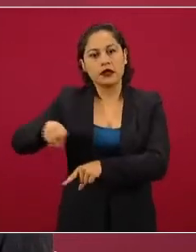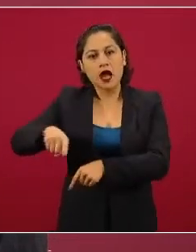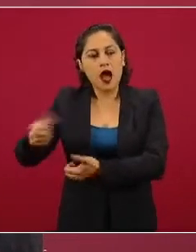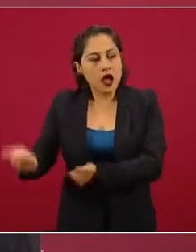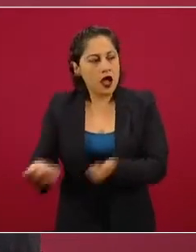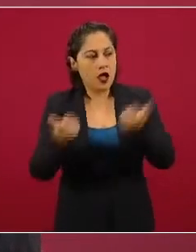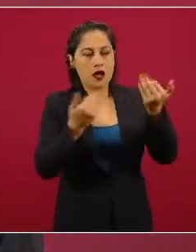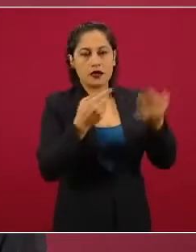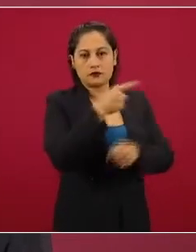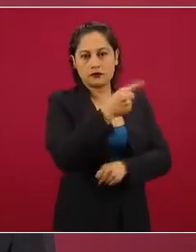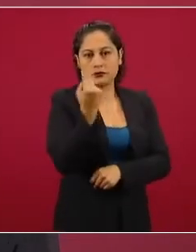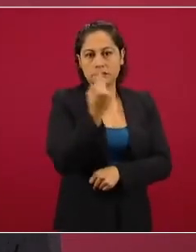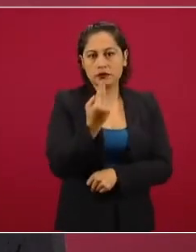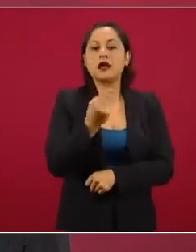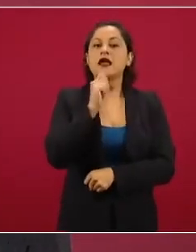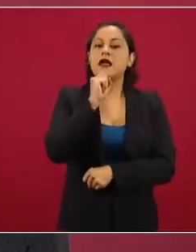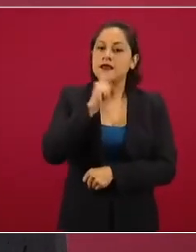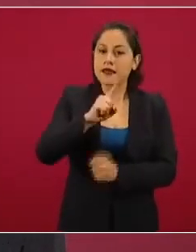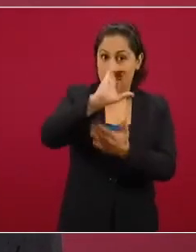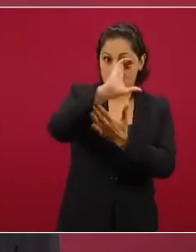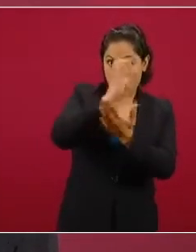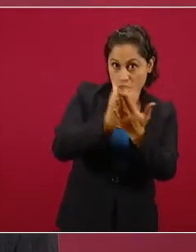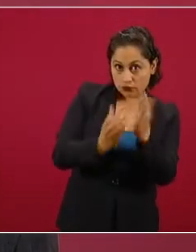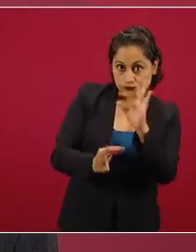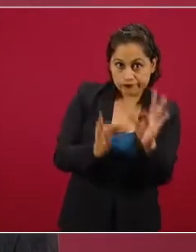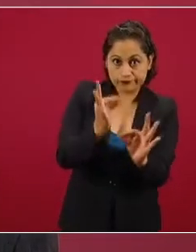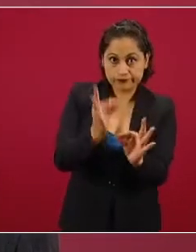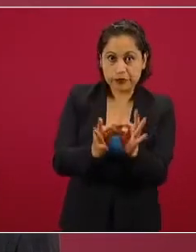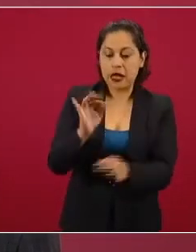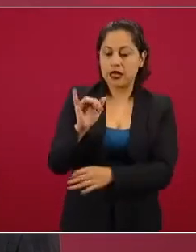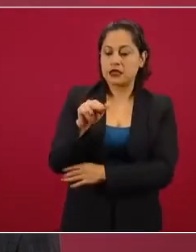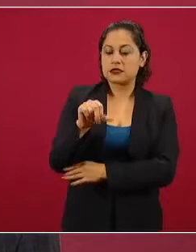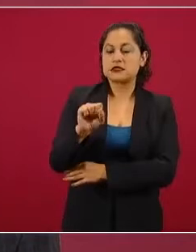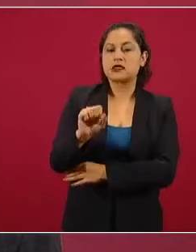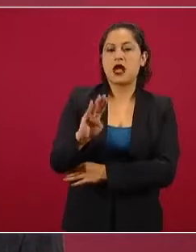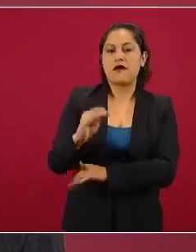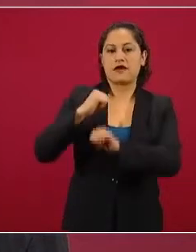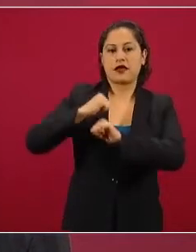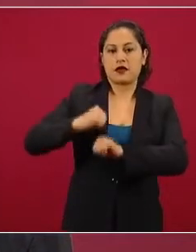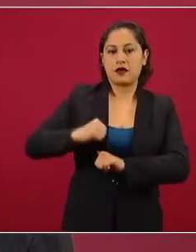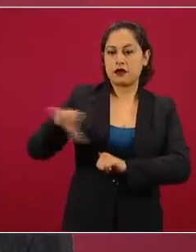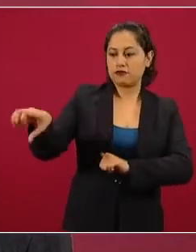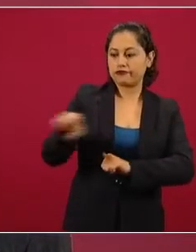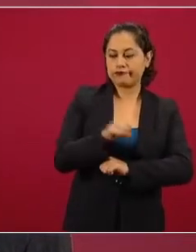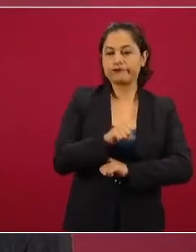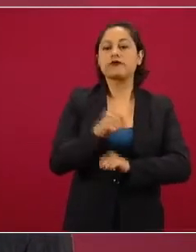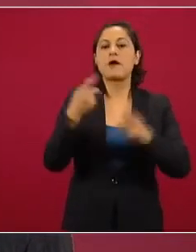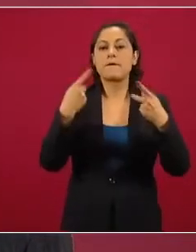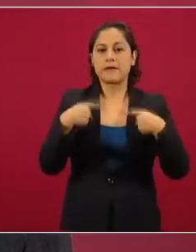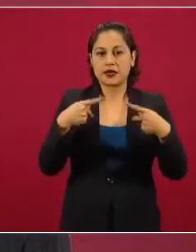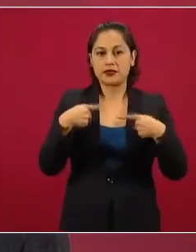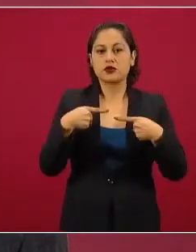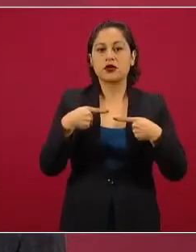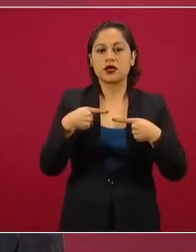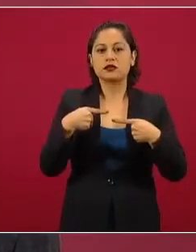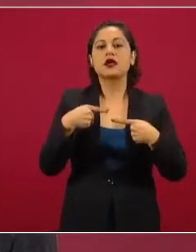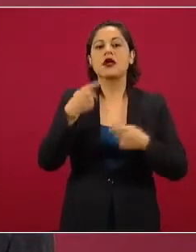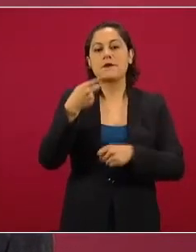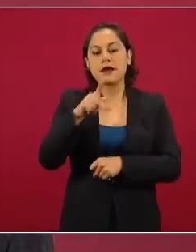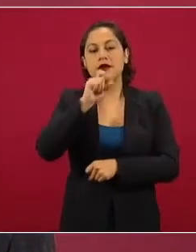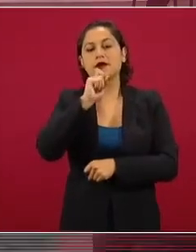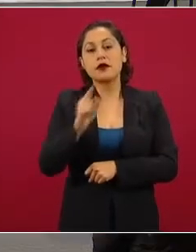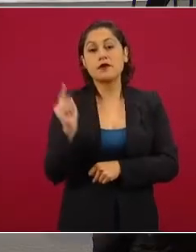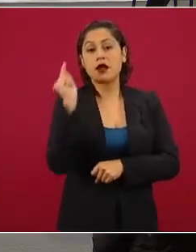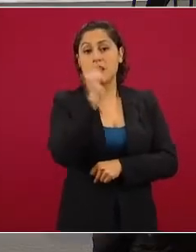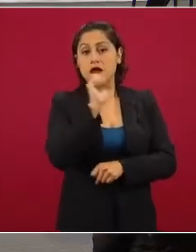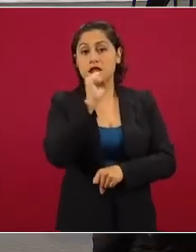tiempo. Contratos también. INSABI facilitó contratos a personal que estaba ya destacado en Chihuahua y que en